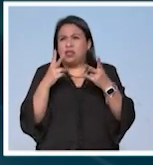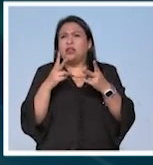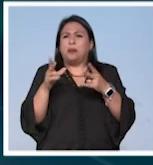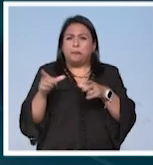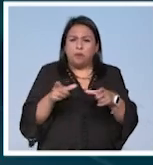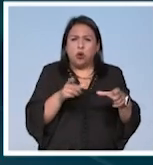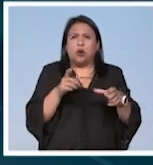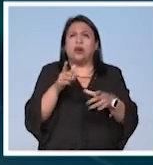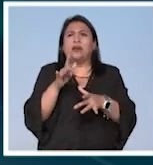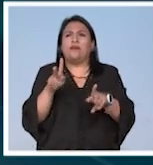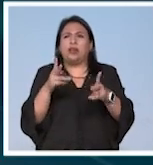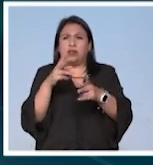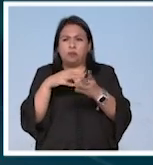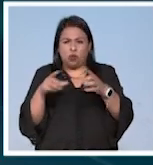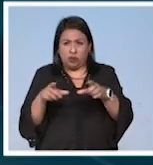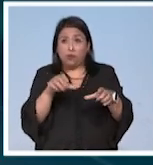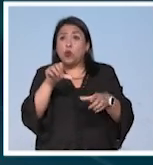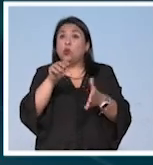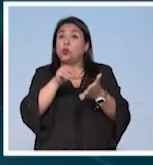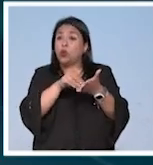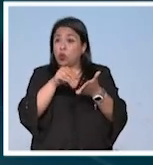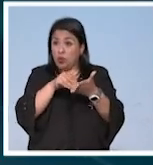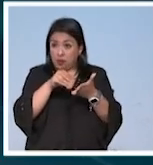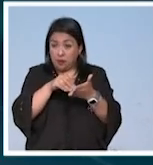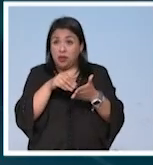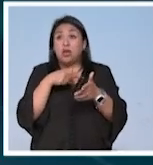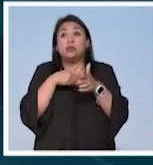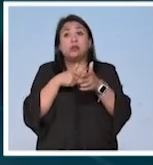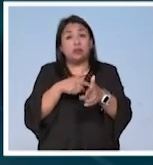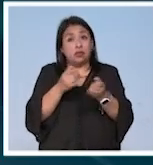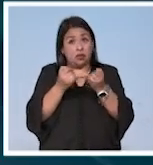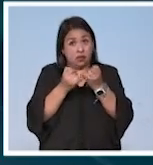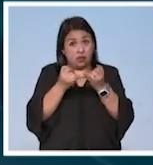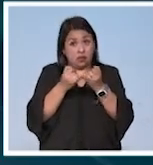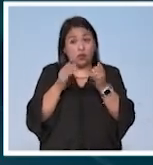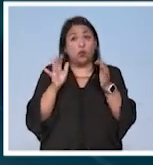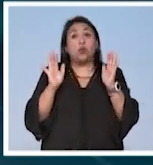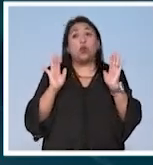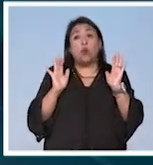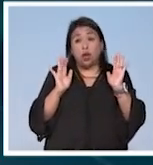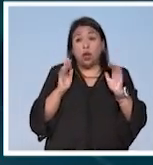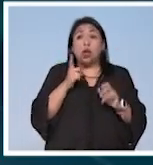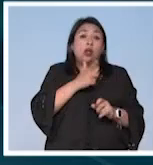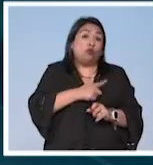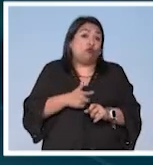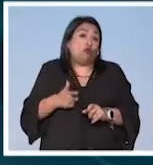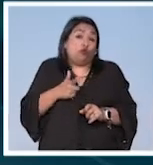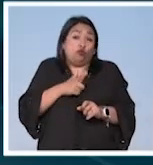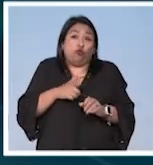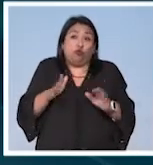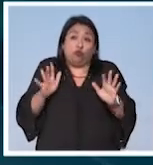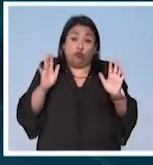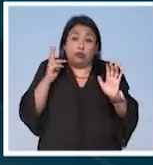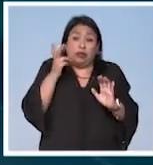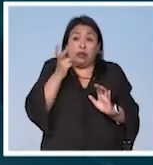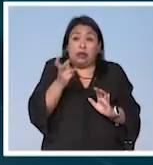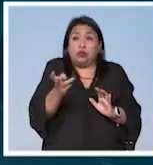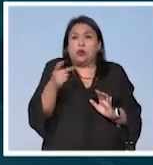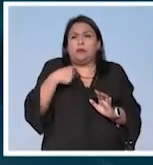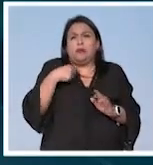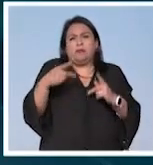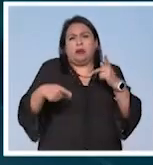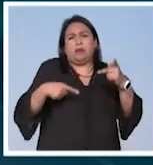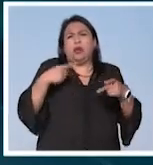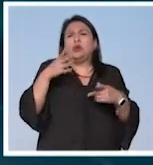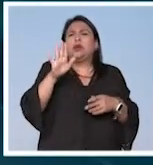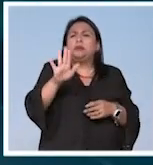reponen y hasta la fecha sigue vigente sigue sigue vigente porque le gusta precisamente a mí me han preguntado